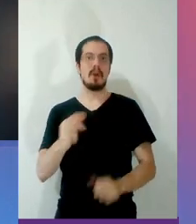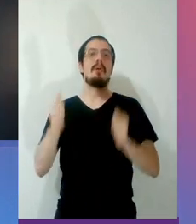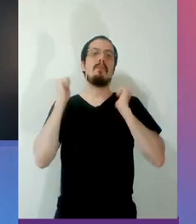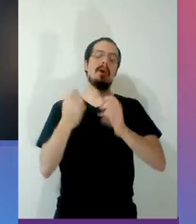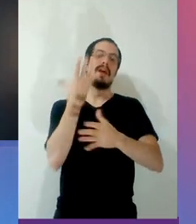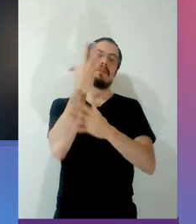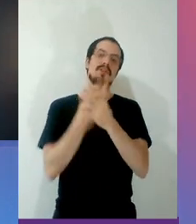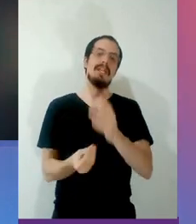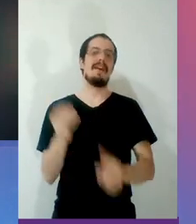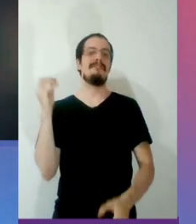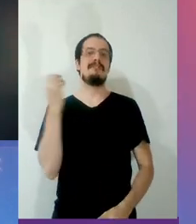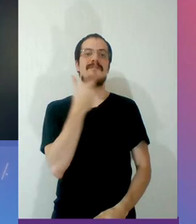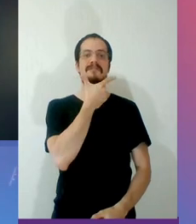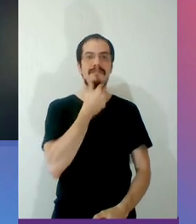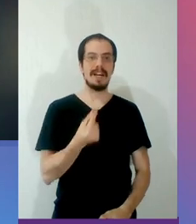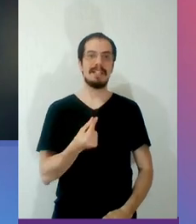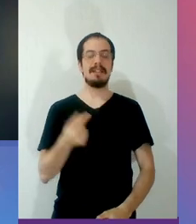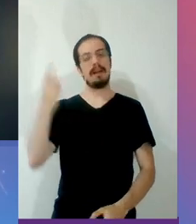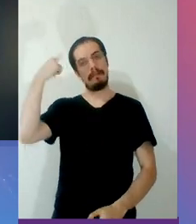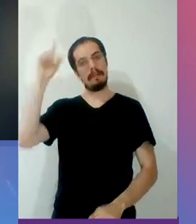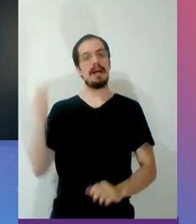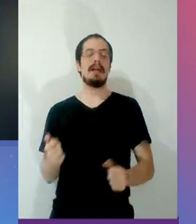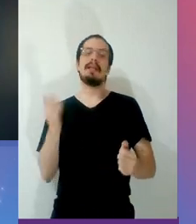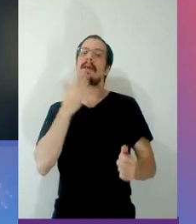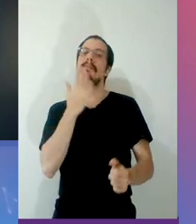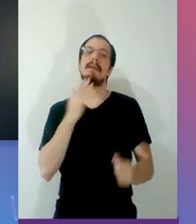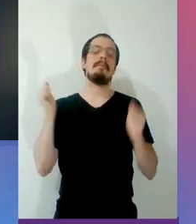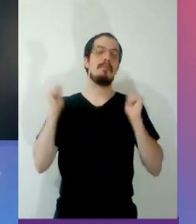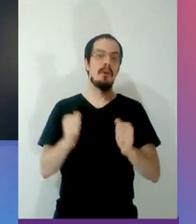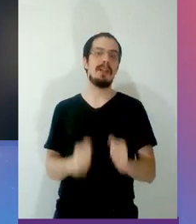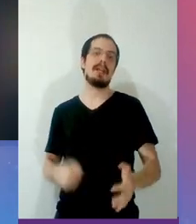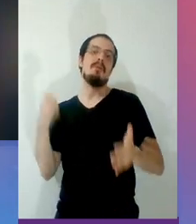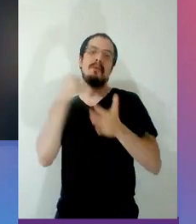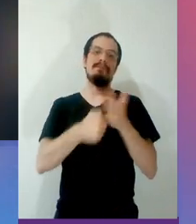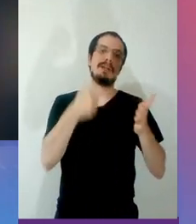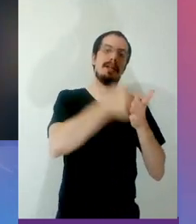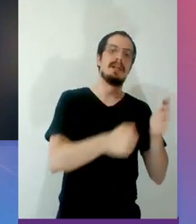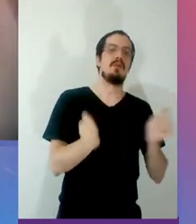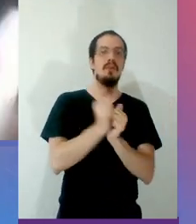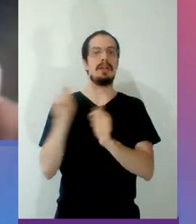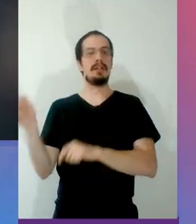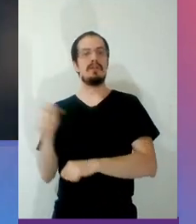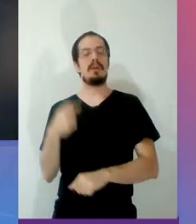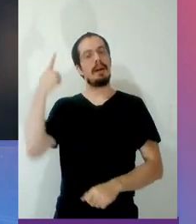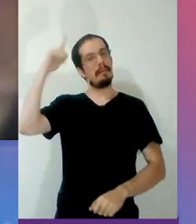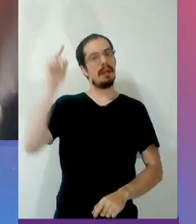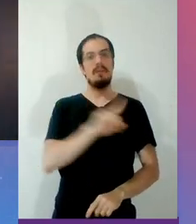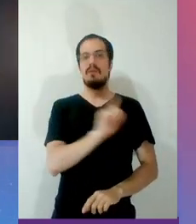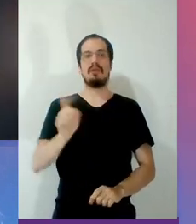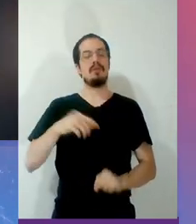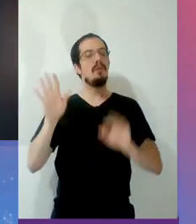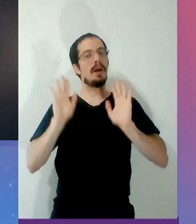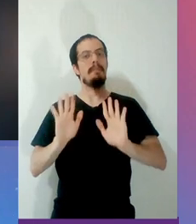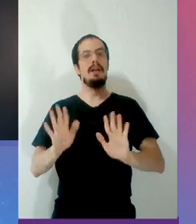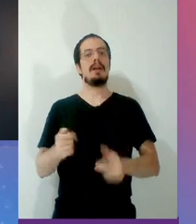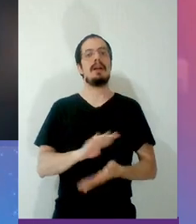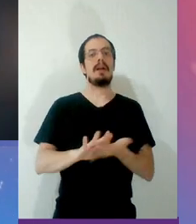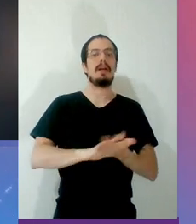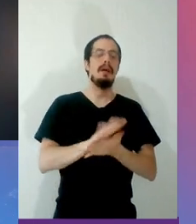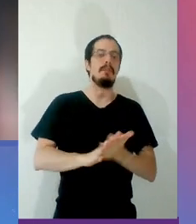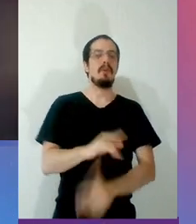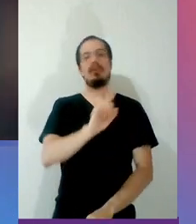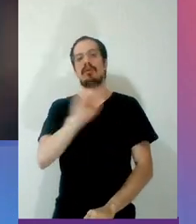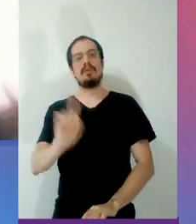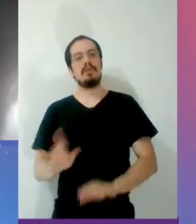la pelea para tratar de solucionarlo. Entonces, no esperar a que el niño no caminó para decir, ups, tiene un problema, sino que